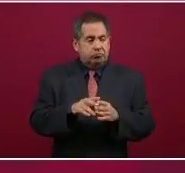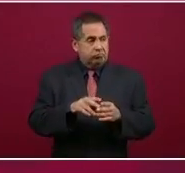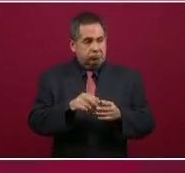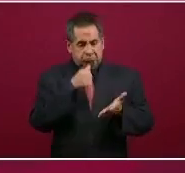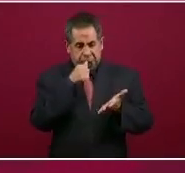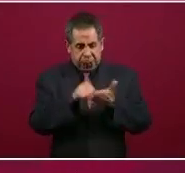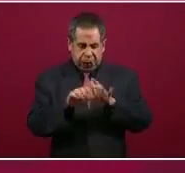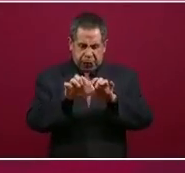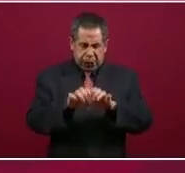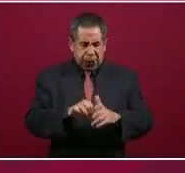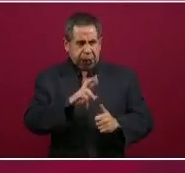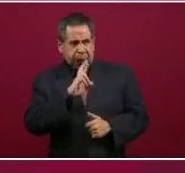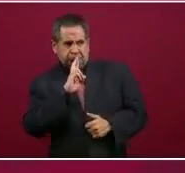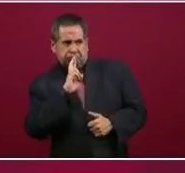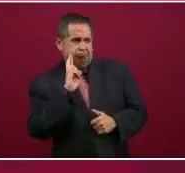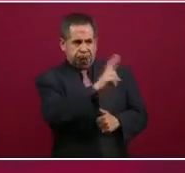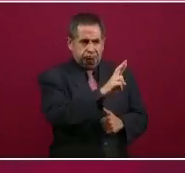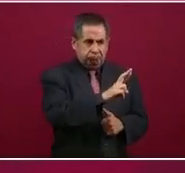conocer la carta.